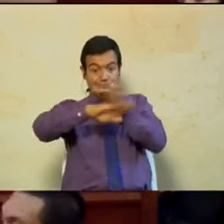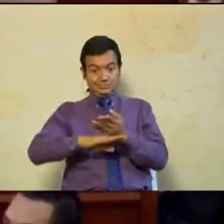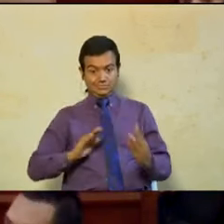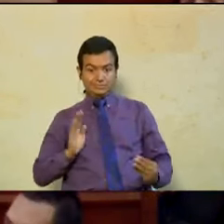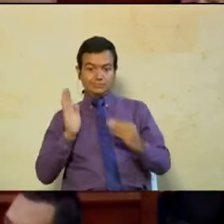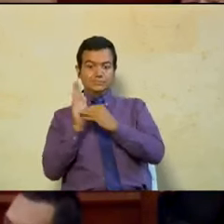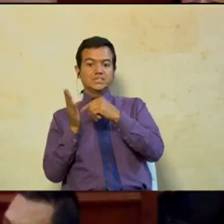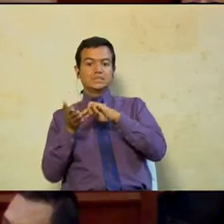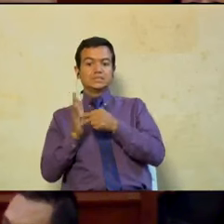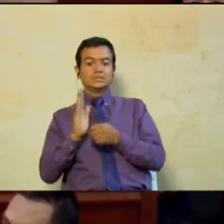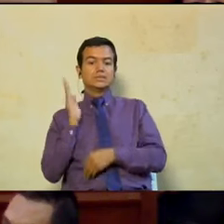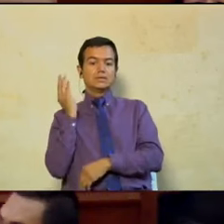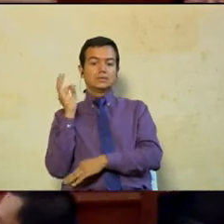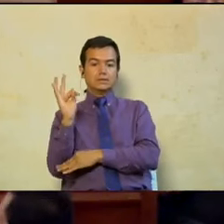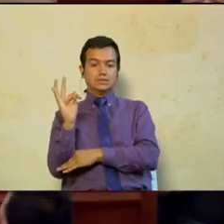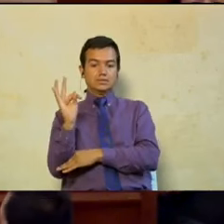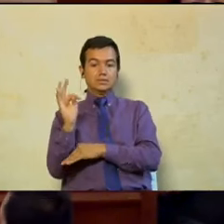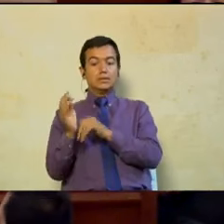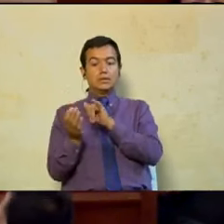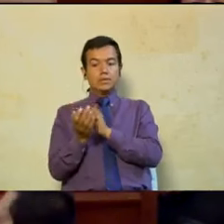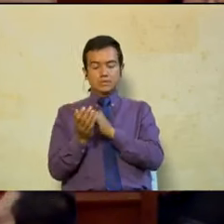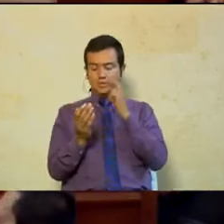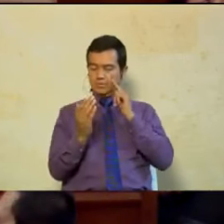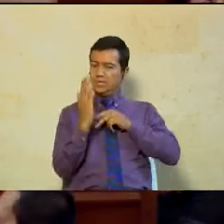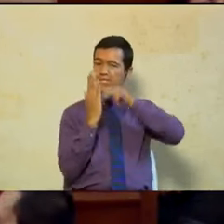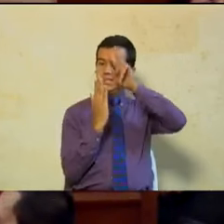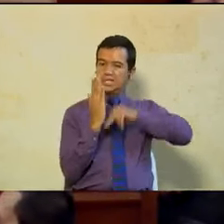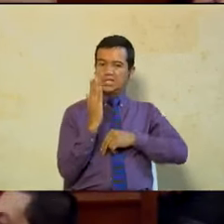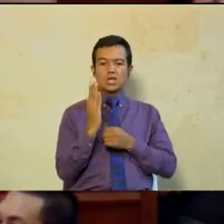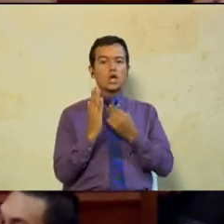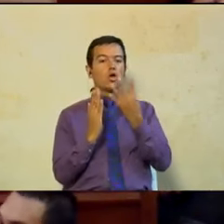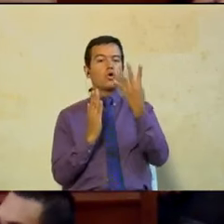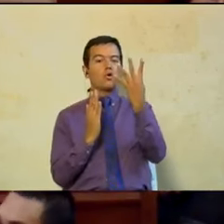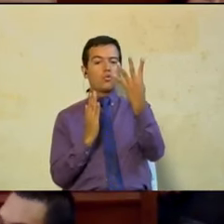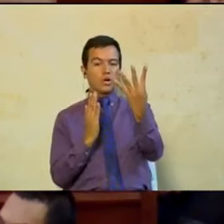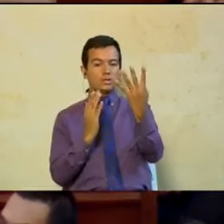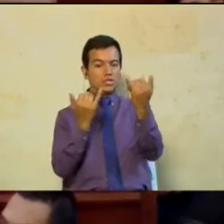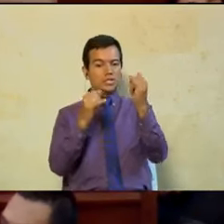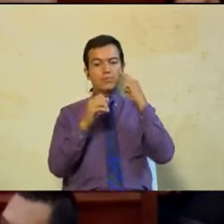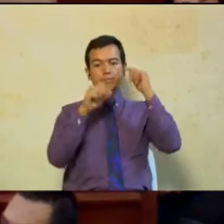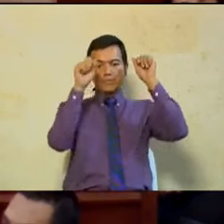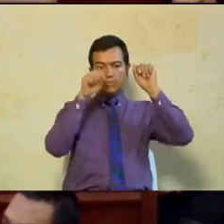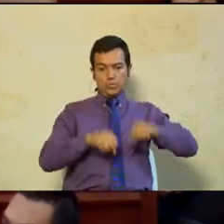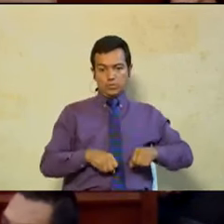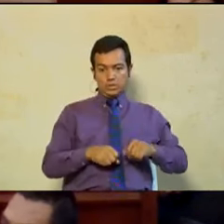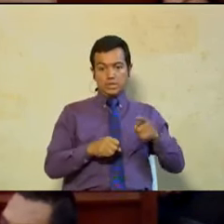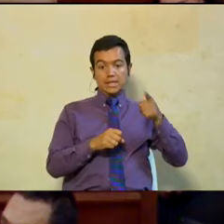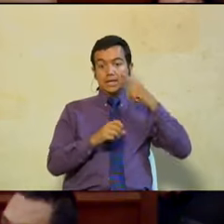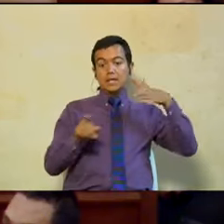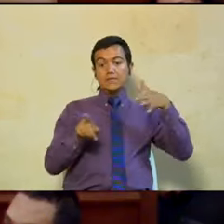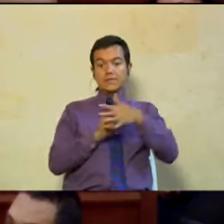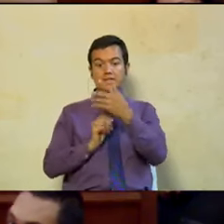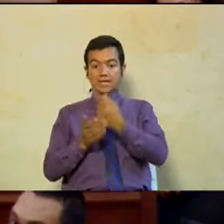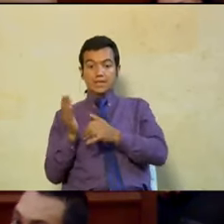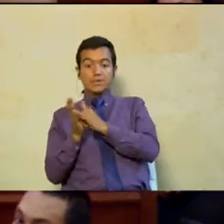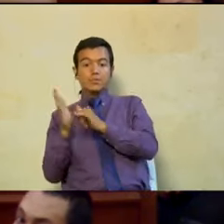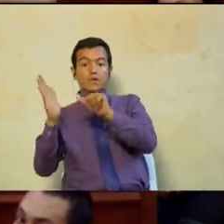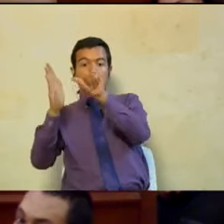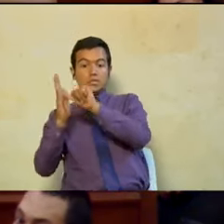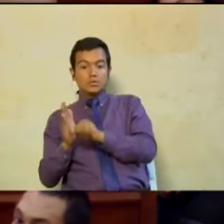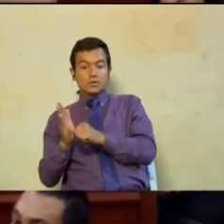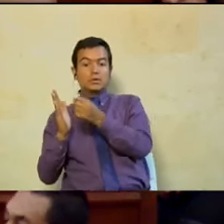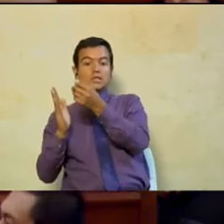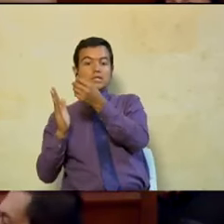entonces se van a leer estas cuatro proposiciones que son avaladas que modifican el artículo 13 14